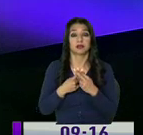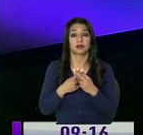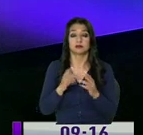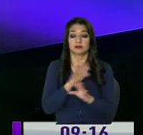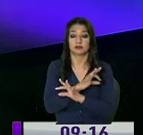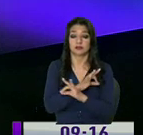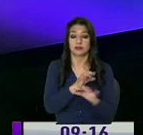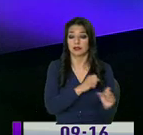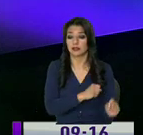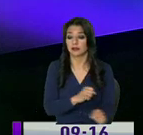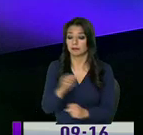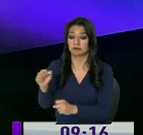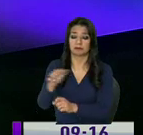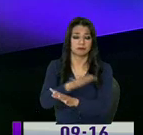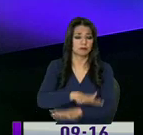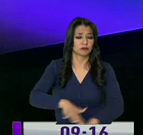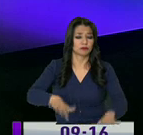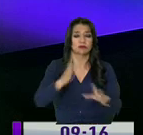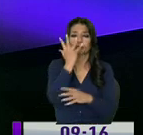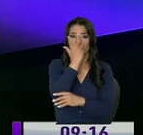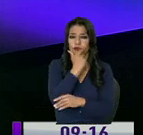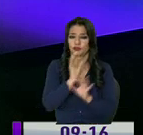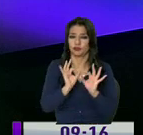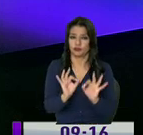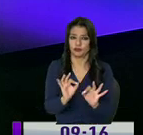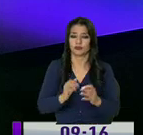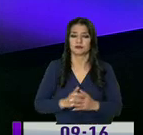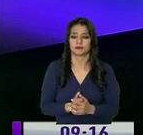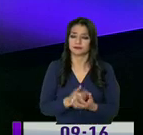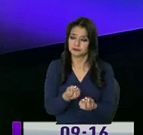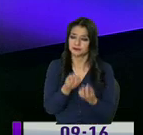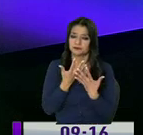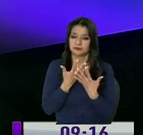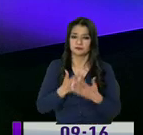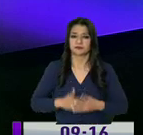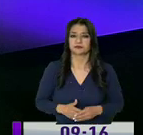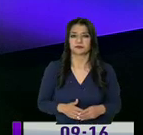limpiar, a poner nuevamente a la ciudad como tiene que estar. Así que cuéntanos un poquito.